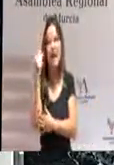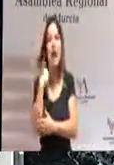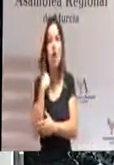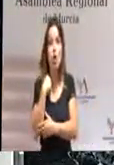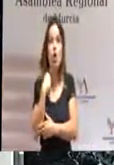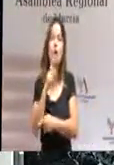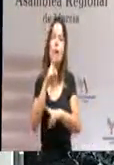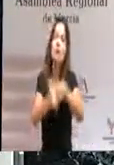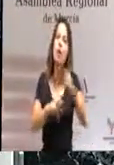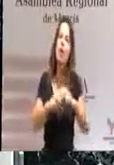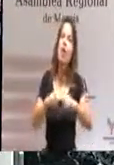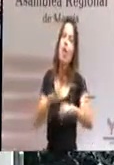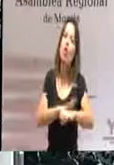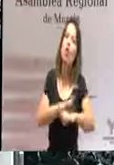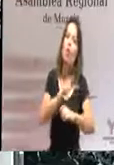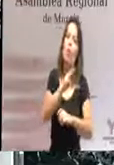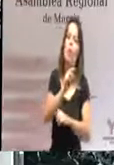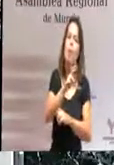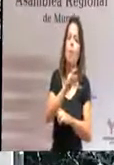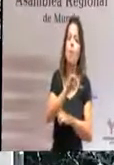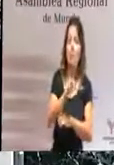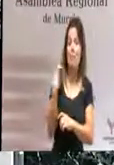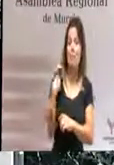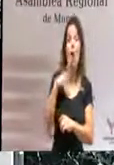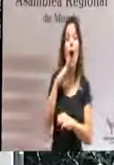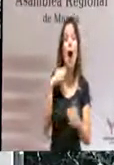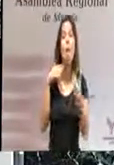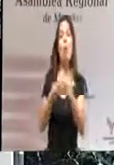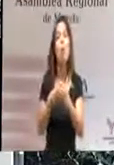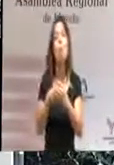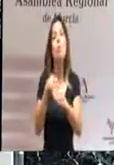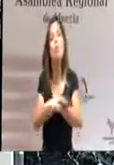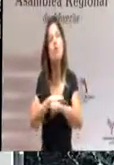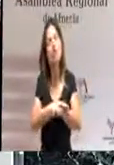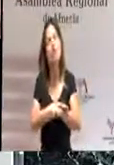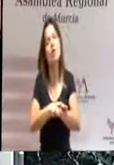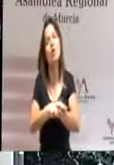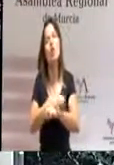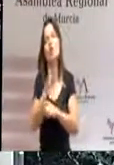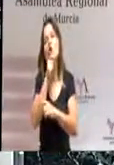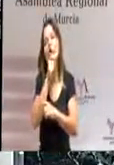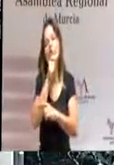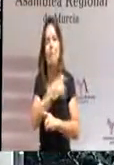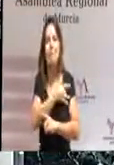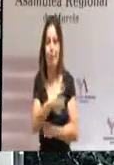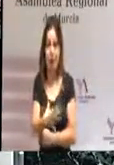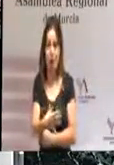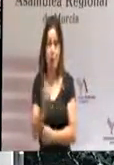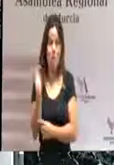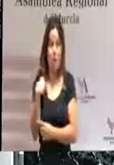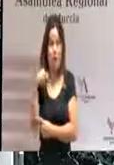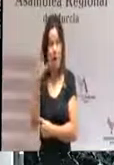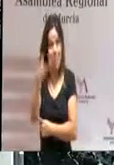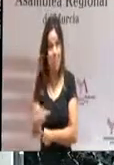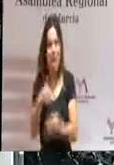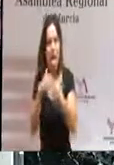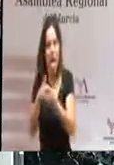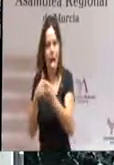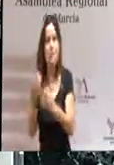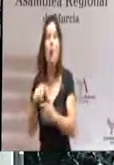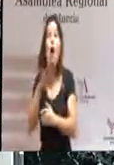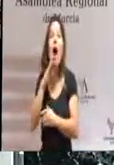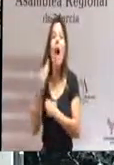de la bahía de Portmán que mandó paralizar el ministro socialista José Blanco, el mismo que paralizó todas esas inversiones que usted